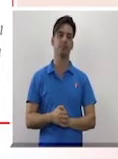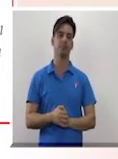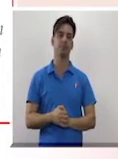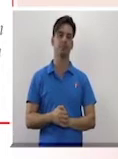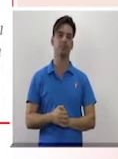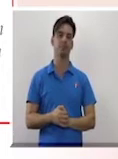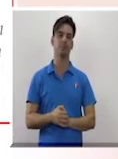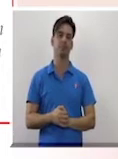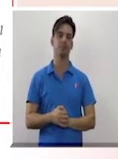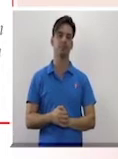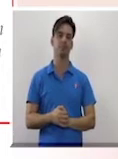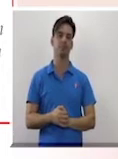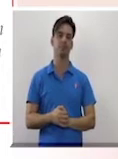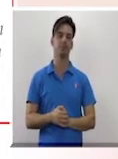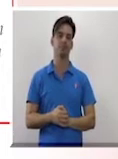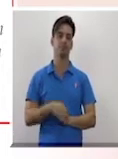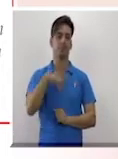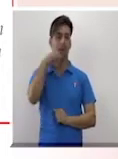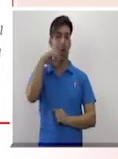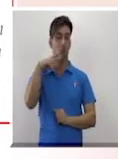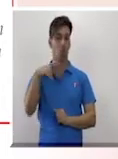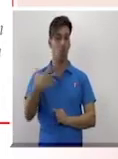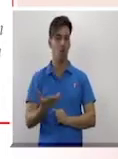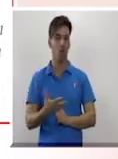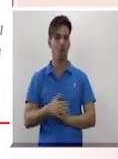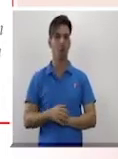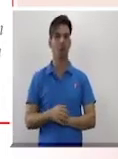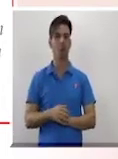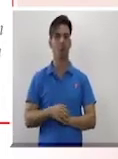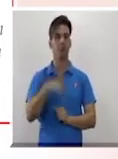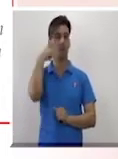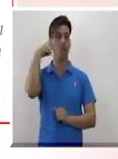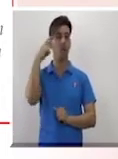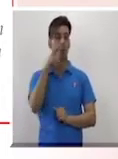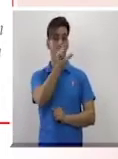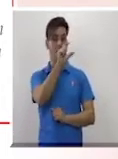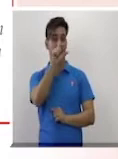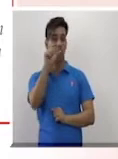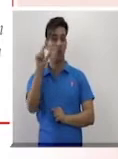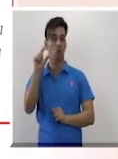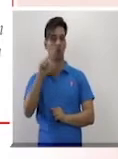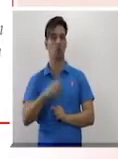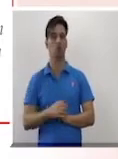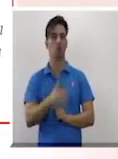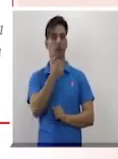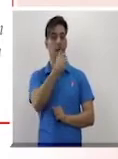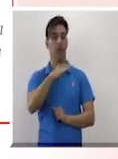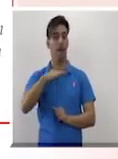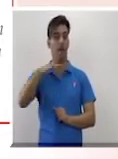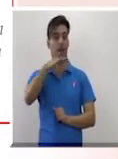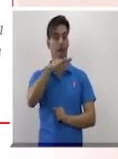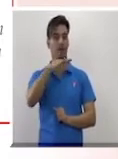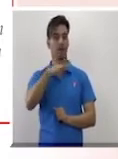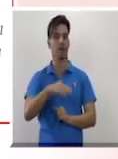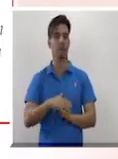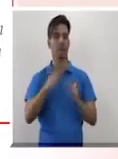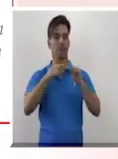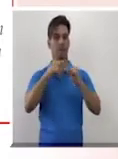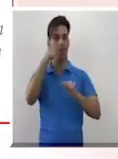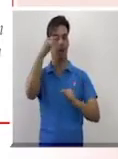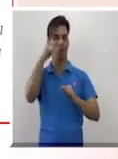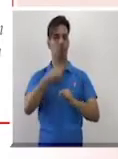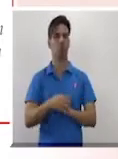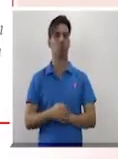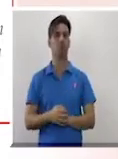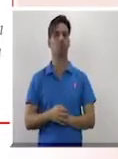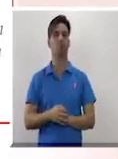hallar el volumen del cilindro con la ecuación que ustedes conocen, área de la base por altura. Pero fíjense bien